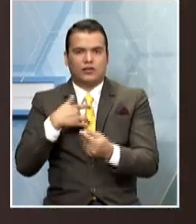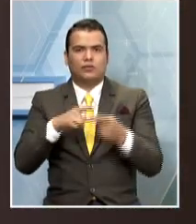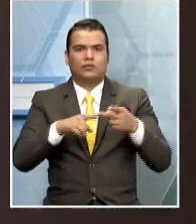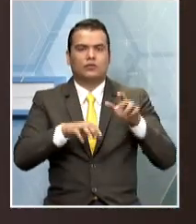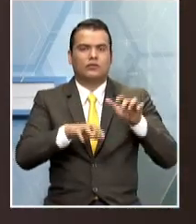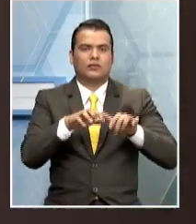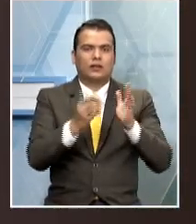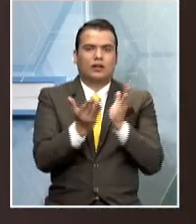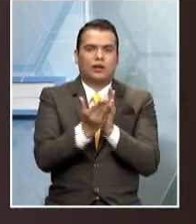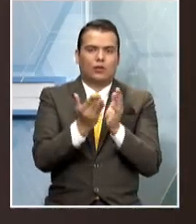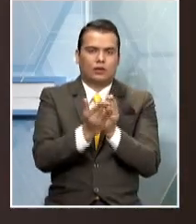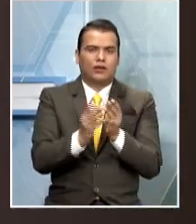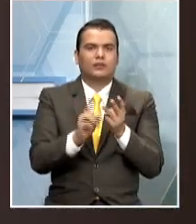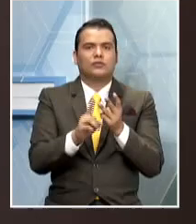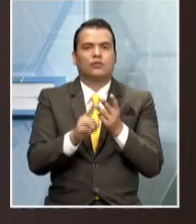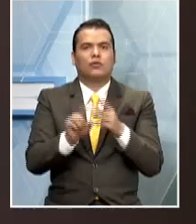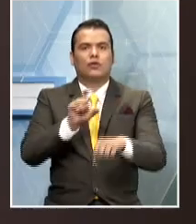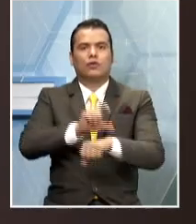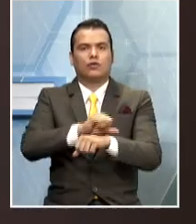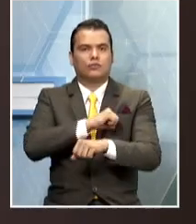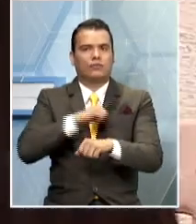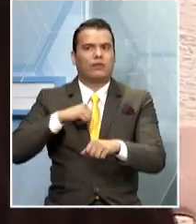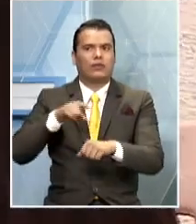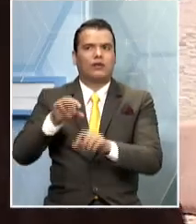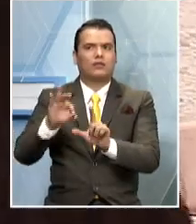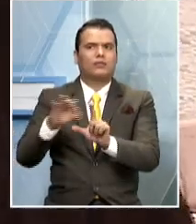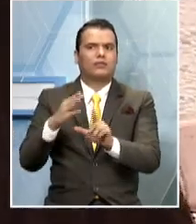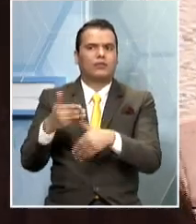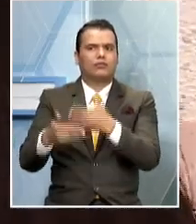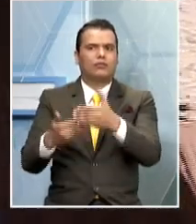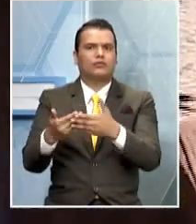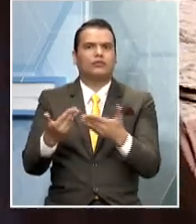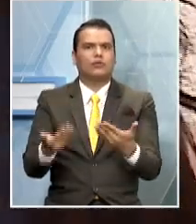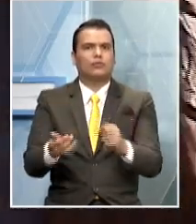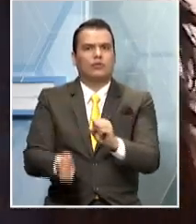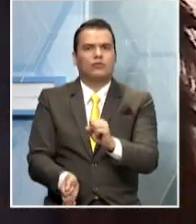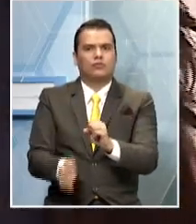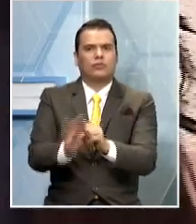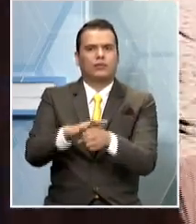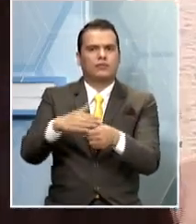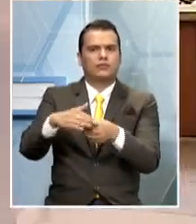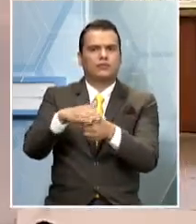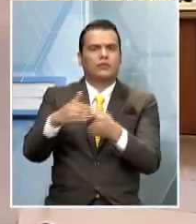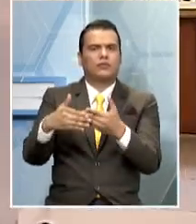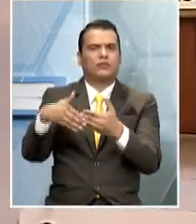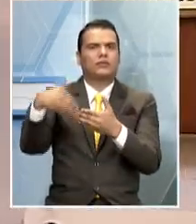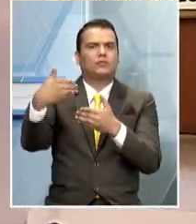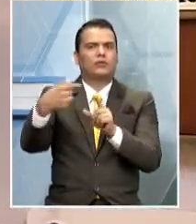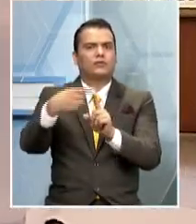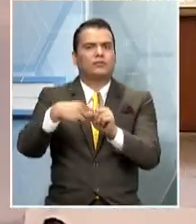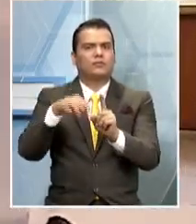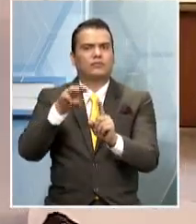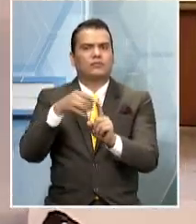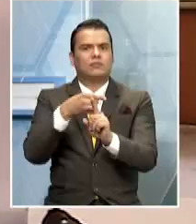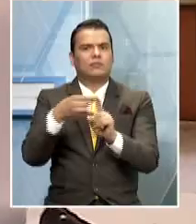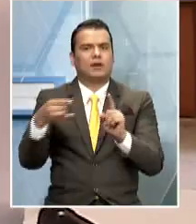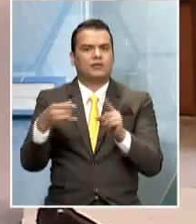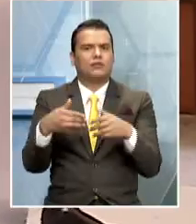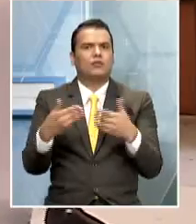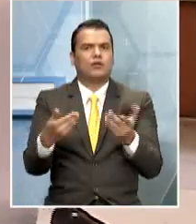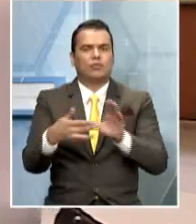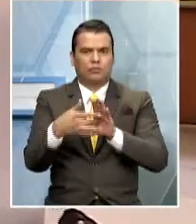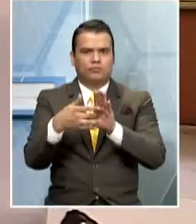colegios privados para evaluar el trabajo de virtualidad que se está realizando y el panorama de la pandemia para definir qué pasará con esos estudiantes a partir del